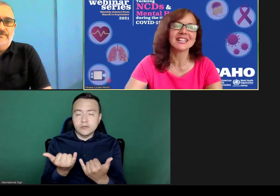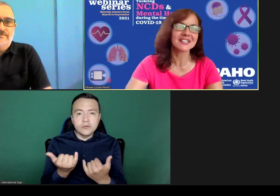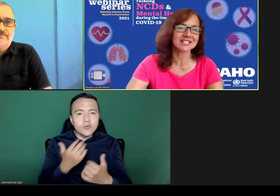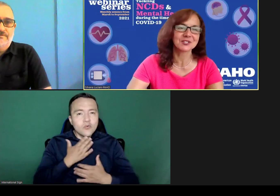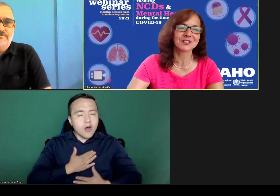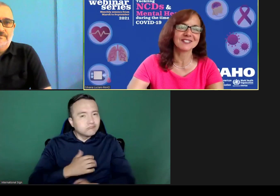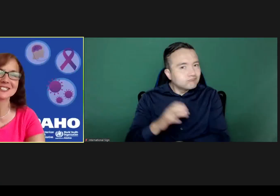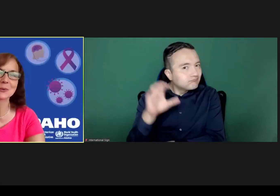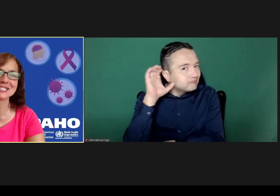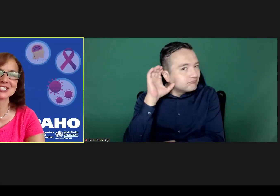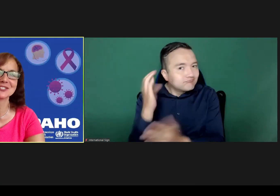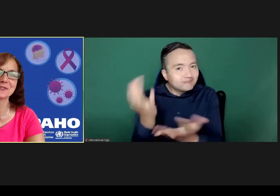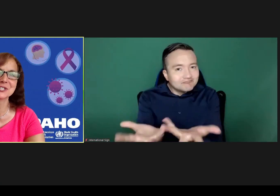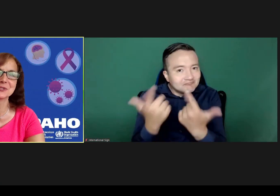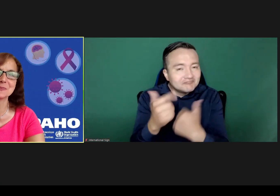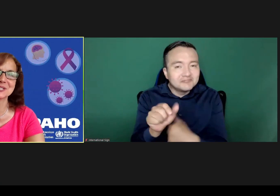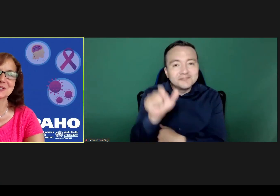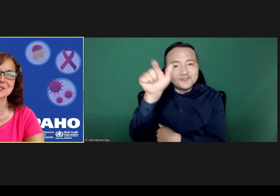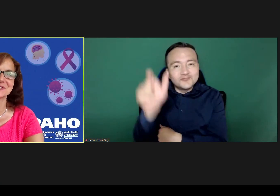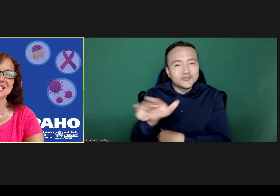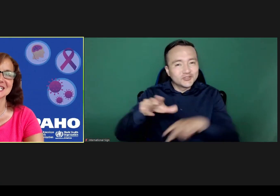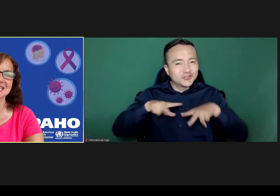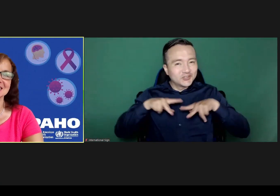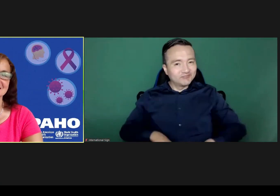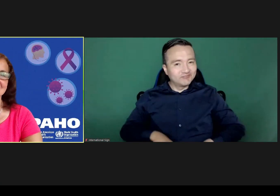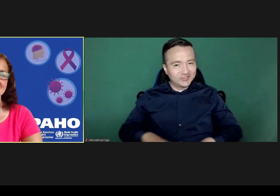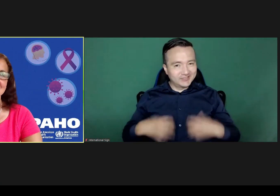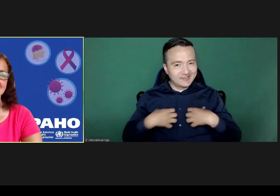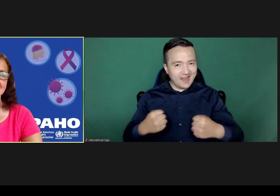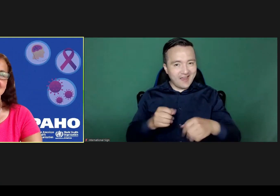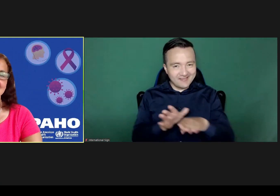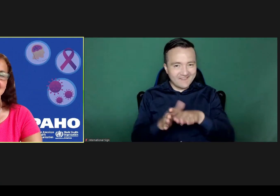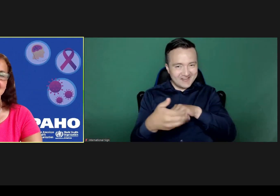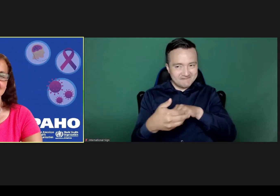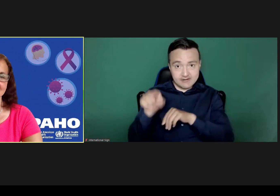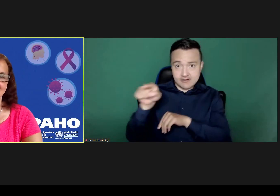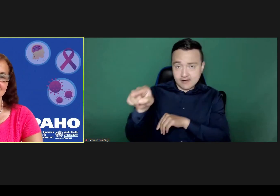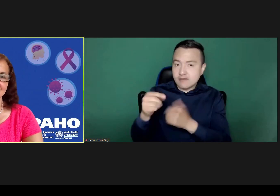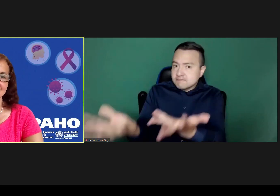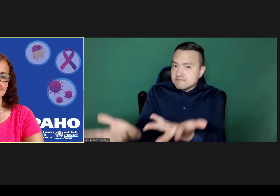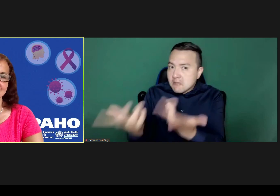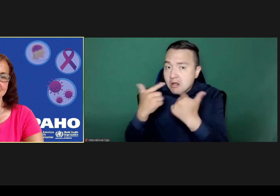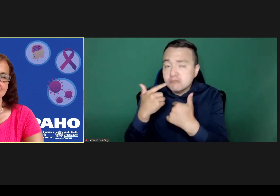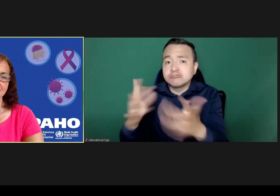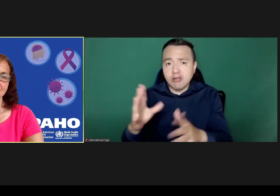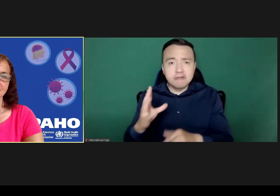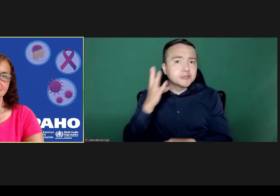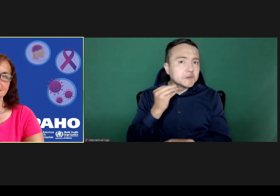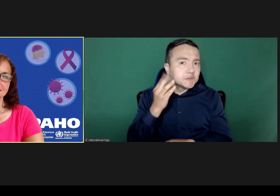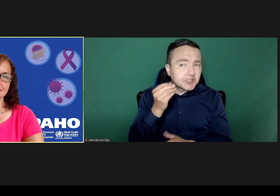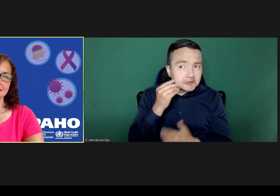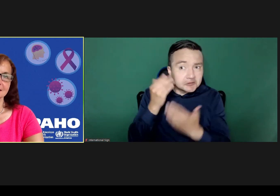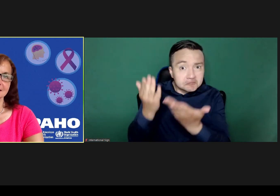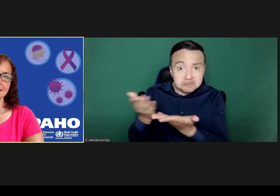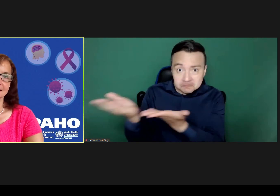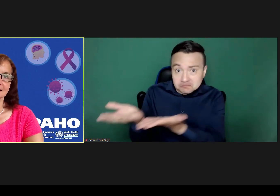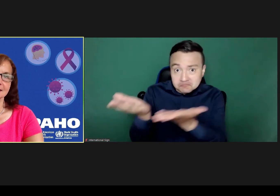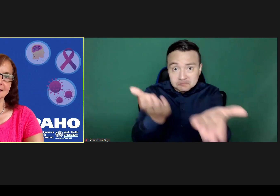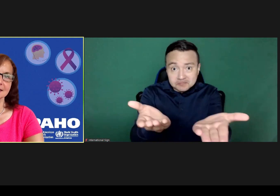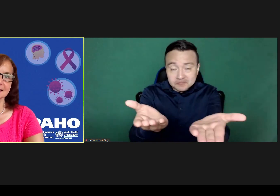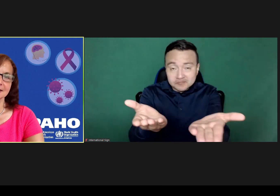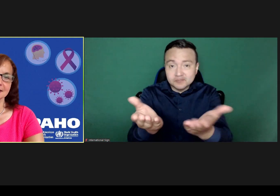la inversión. Sé que él tiene mucha experiencia en este tema. Le paso la palabra, doctor